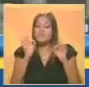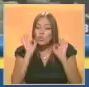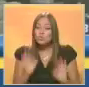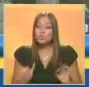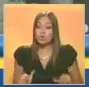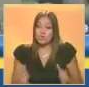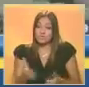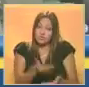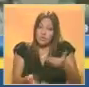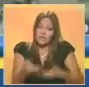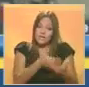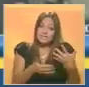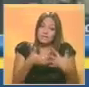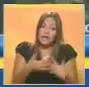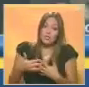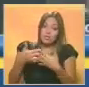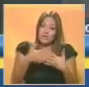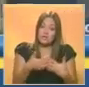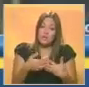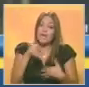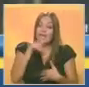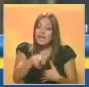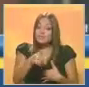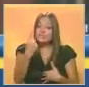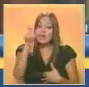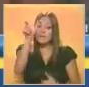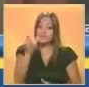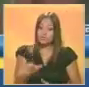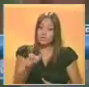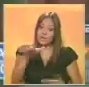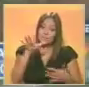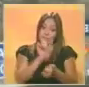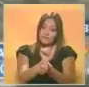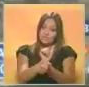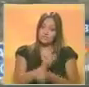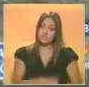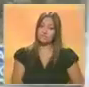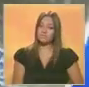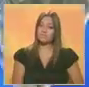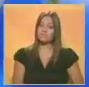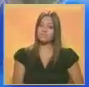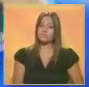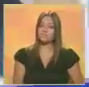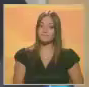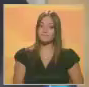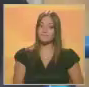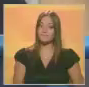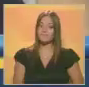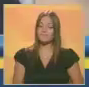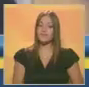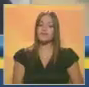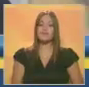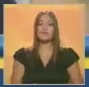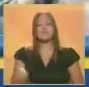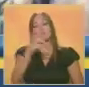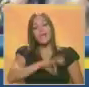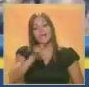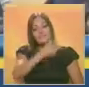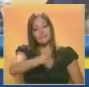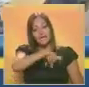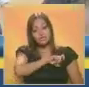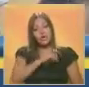actividad comercial con Estados Unidos por los hechos hay una persona capturada la sociedad española